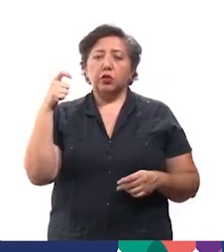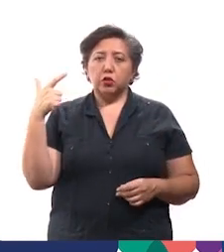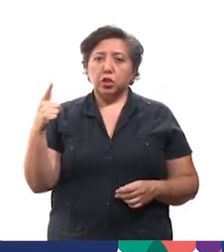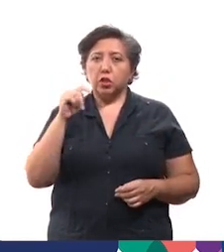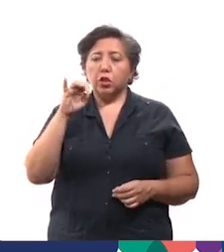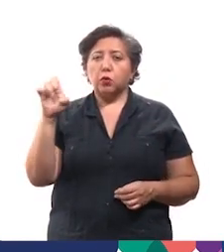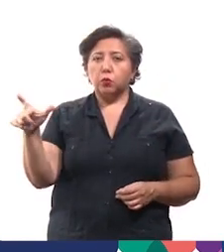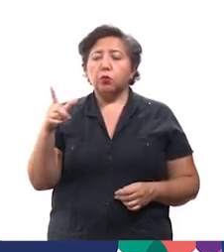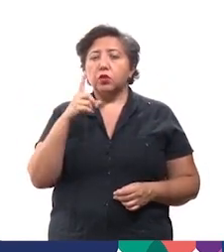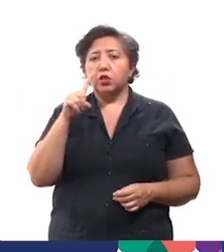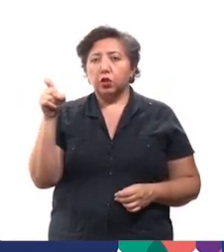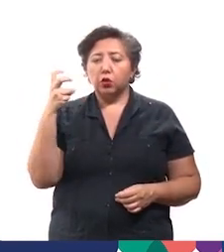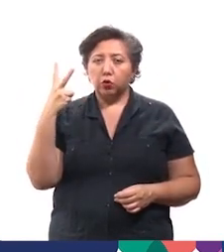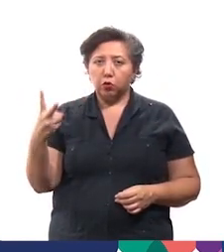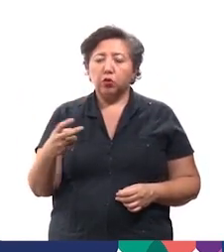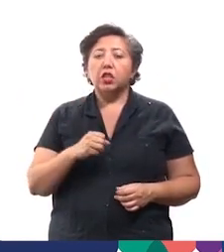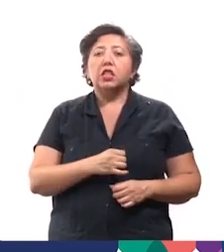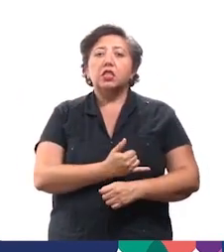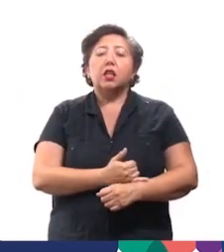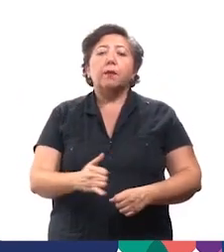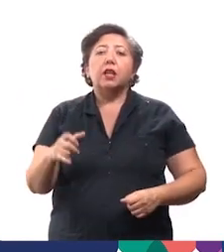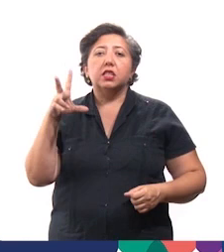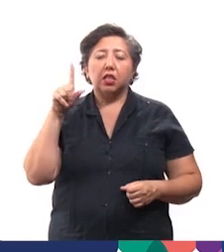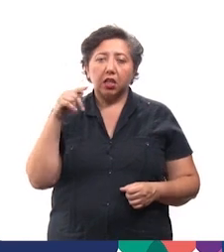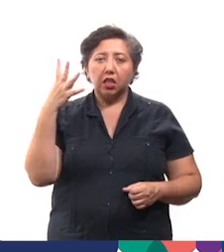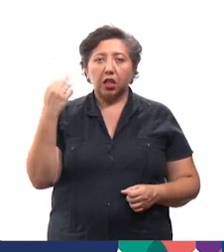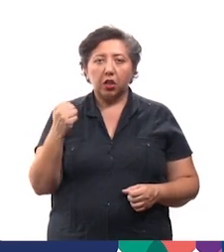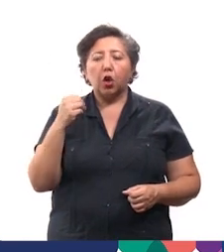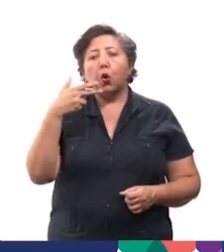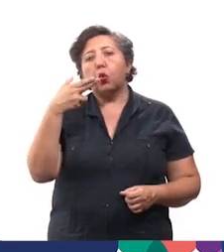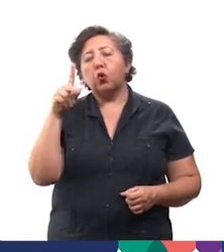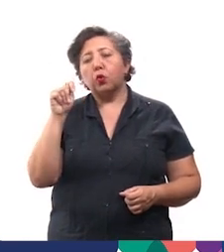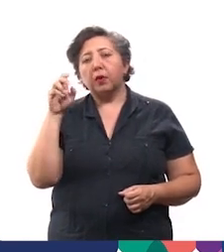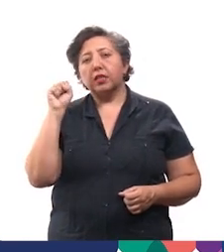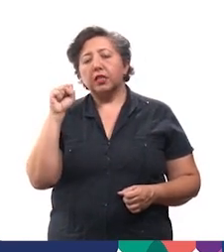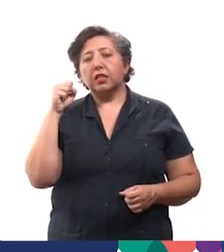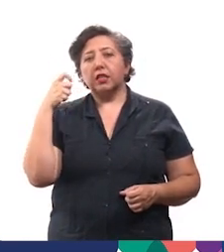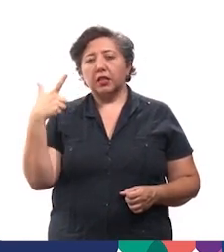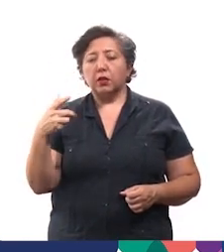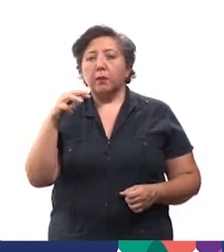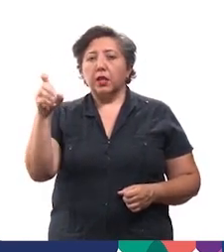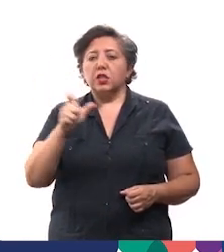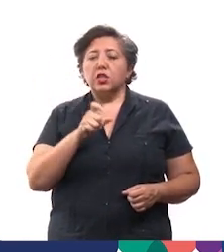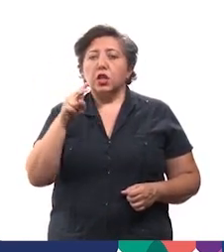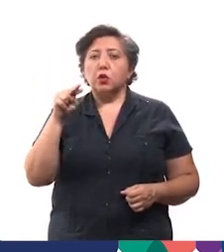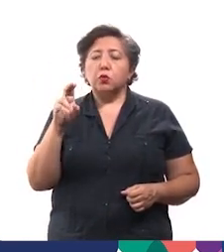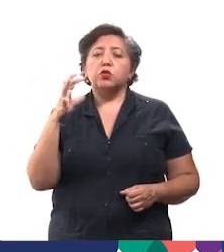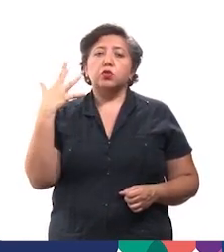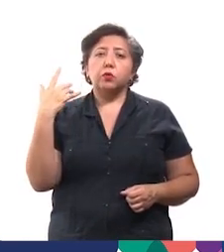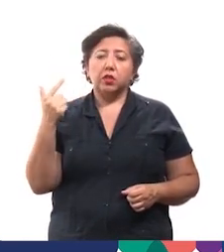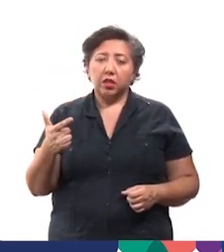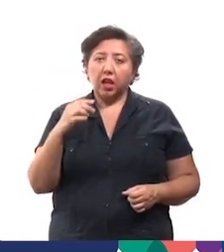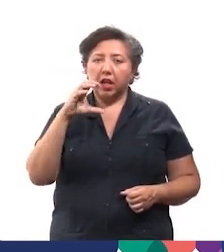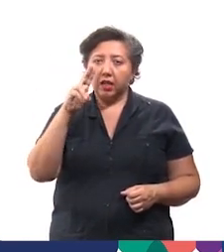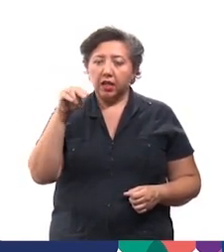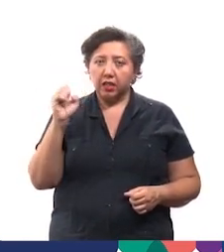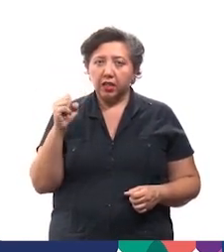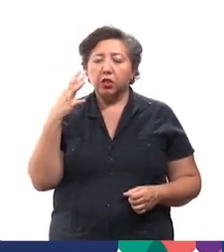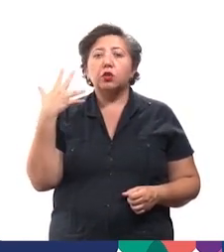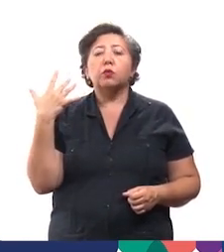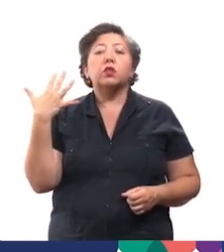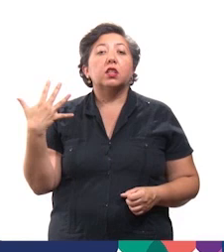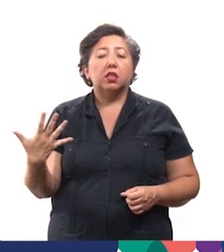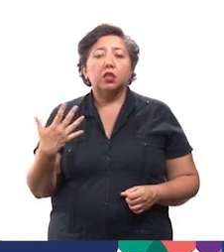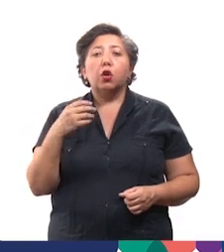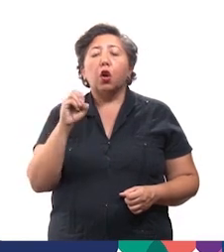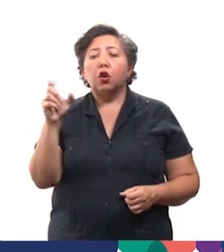107, Ticul 102, Izamal 79, Junucmá 67, Maxcanú 57, Acanqué